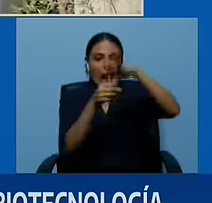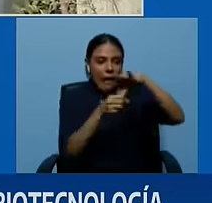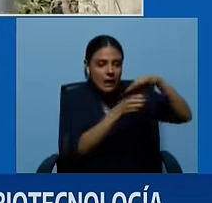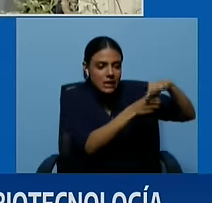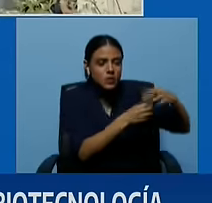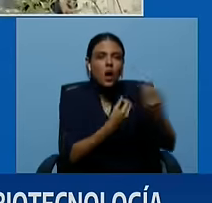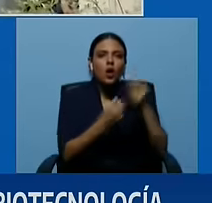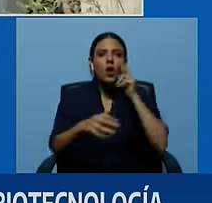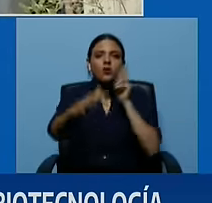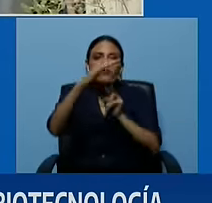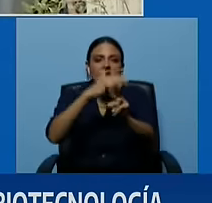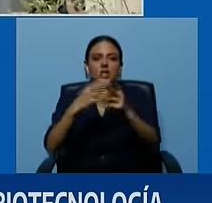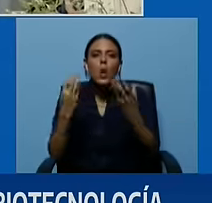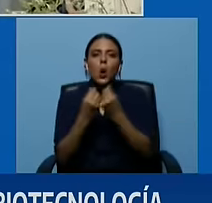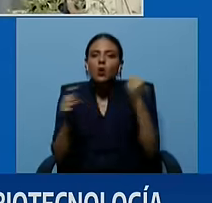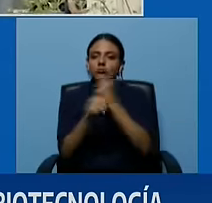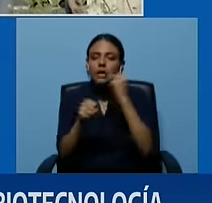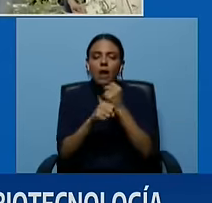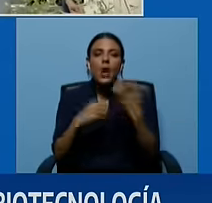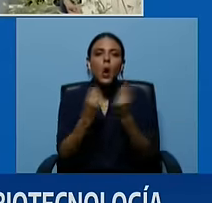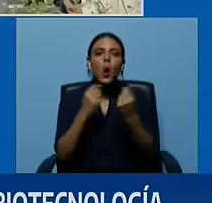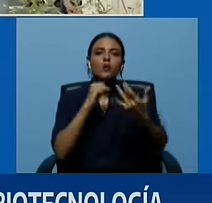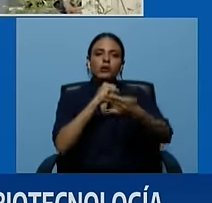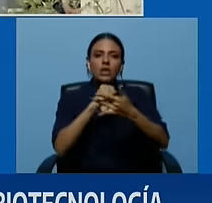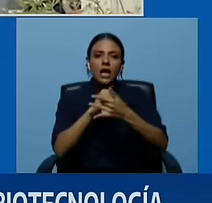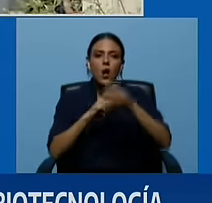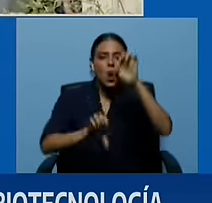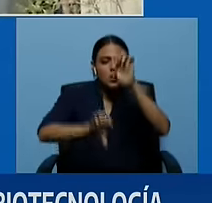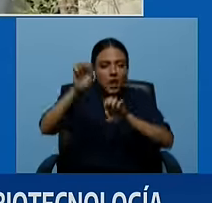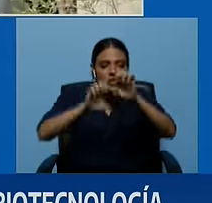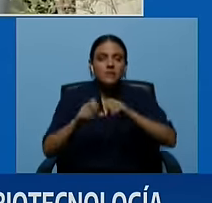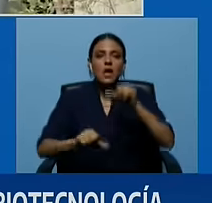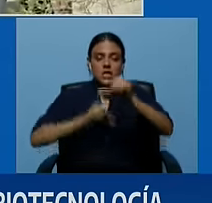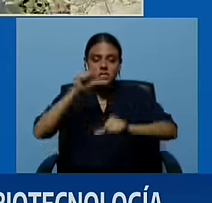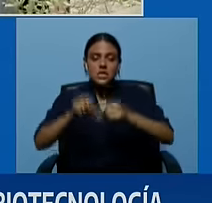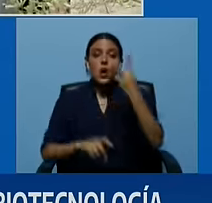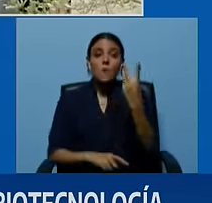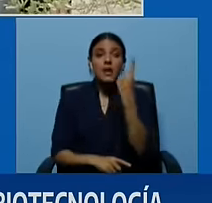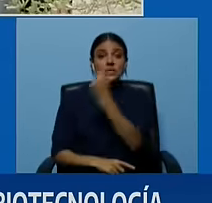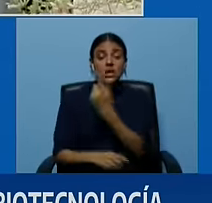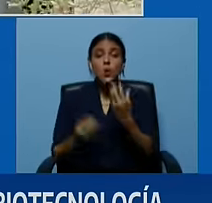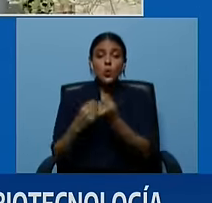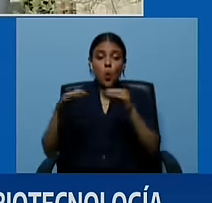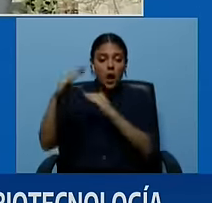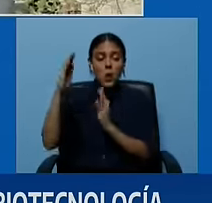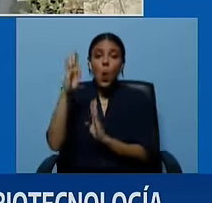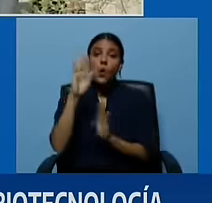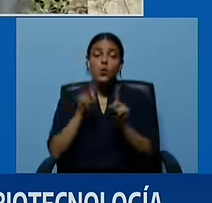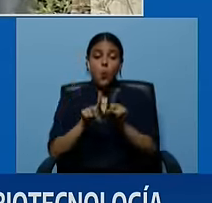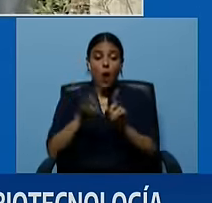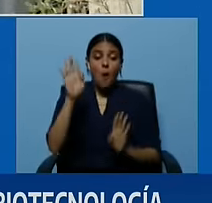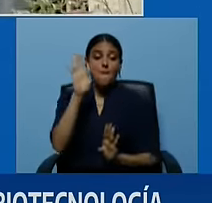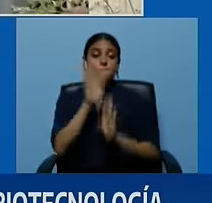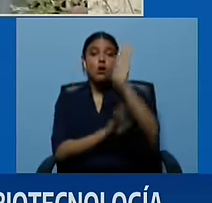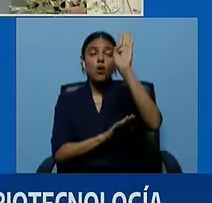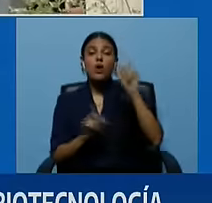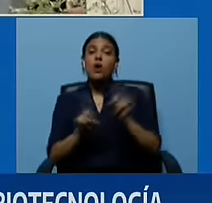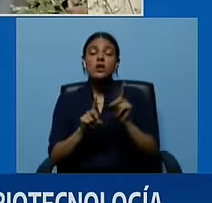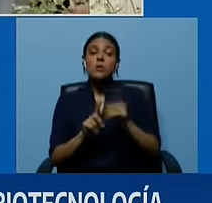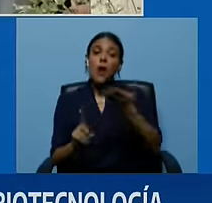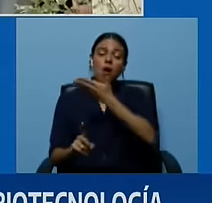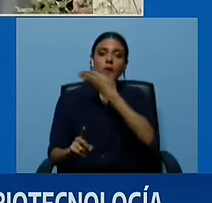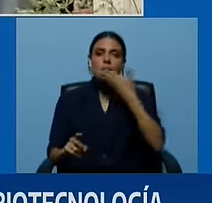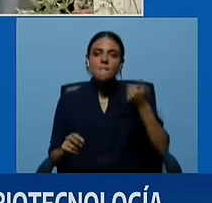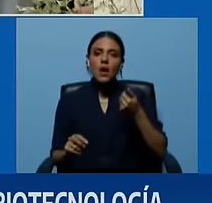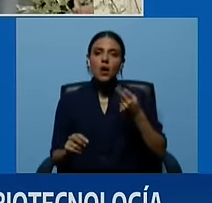visión científica del siglo XXI, del más nivel que pueda conocerse, del mayor nivel que pueda